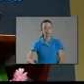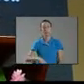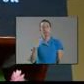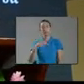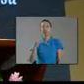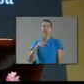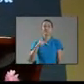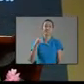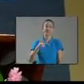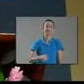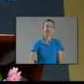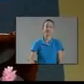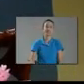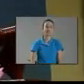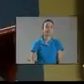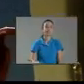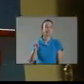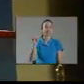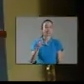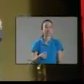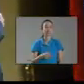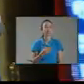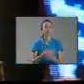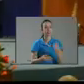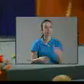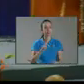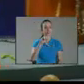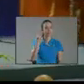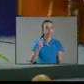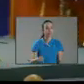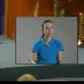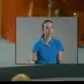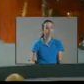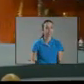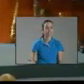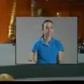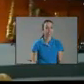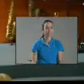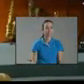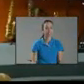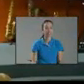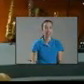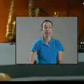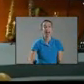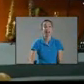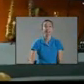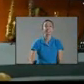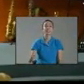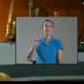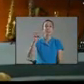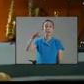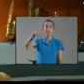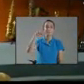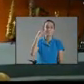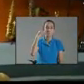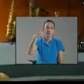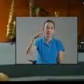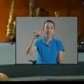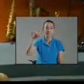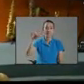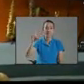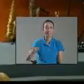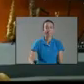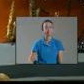Se judaizó, y es que Shalom, que Adonai esté contigo, que el Eterno, Baruch Haba